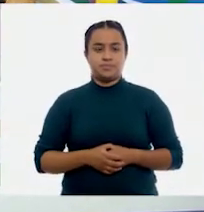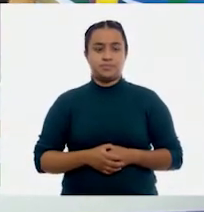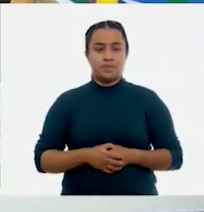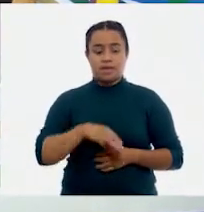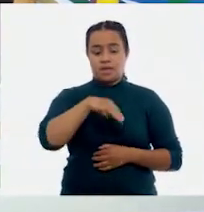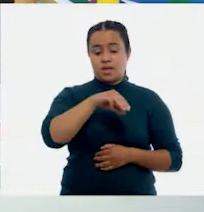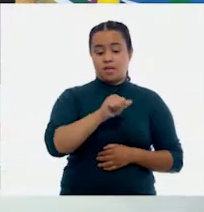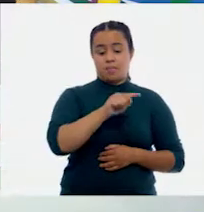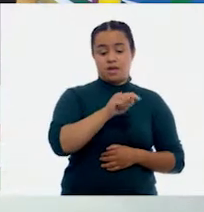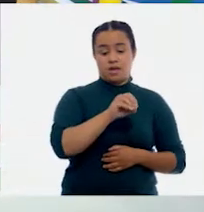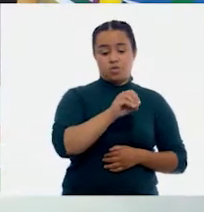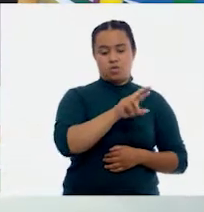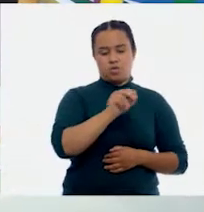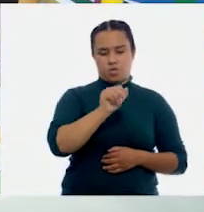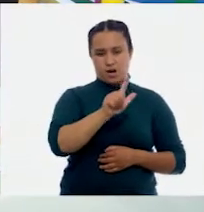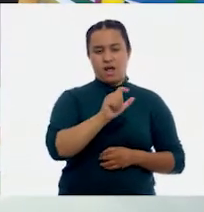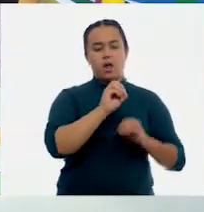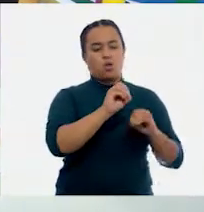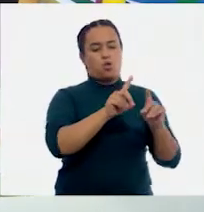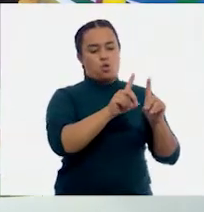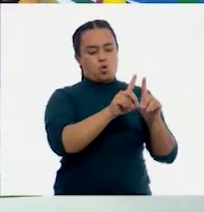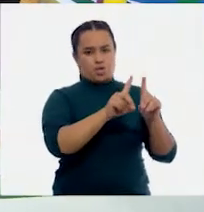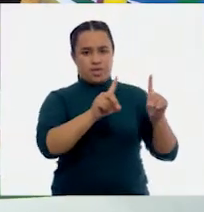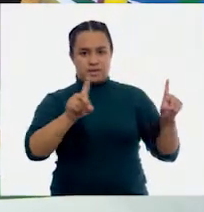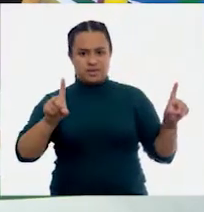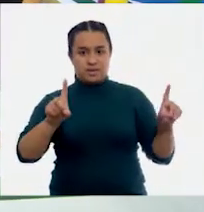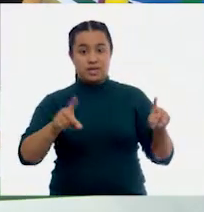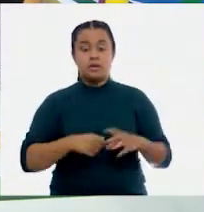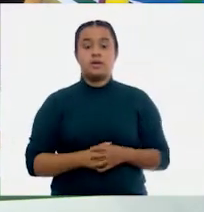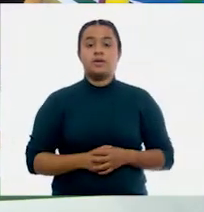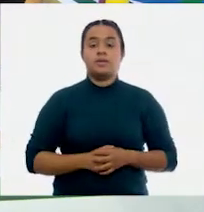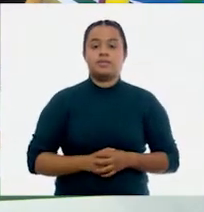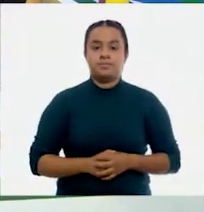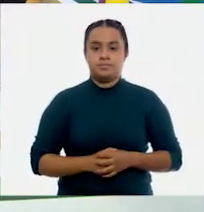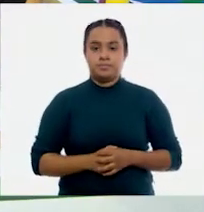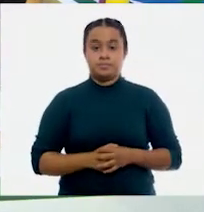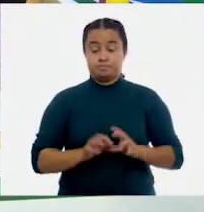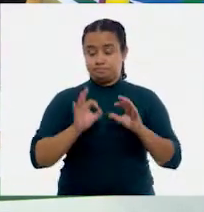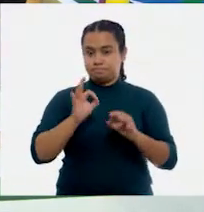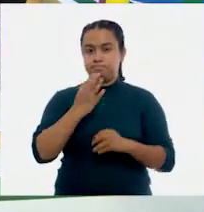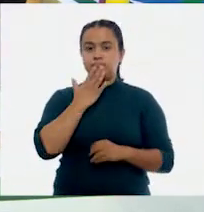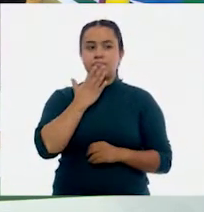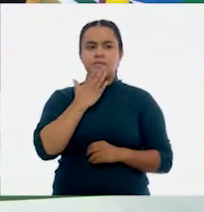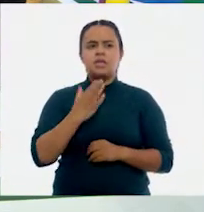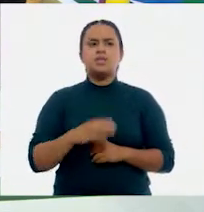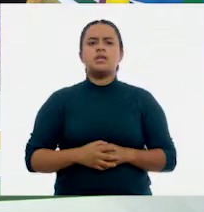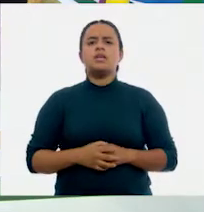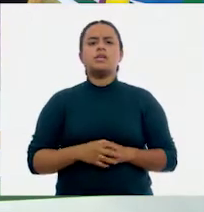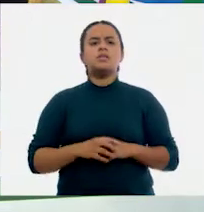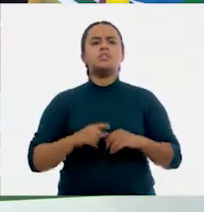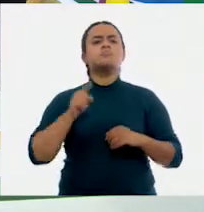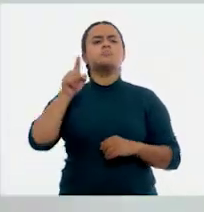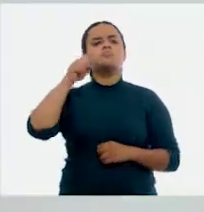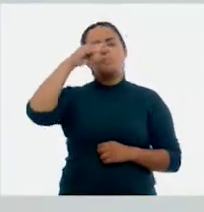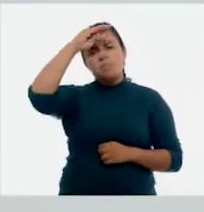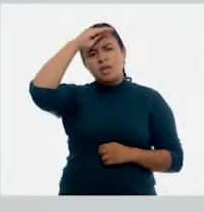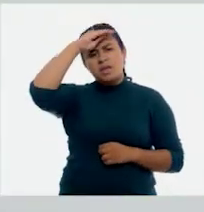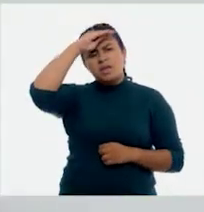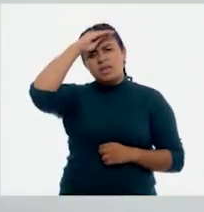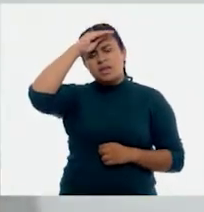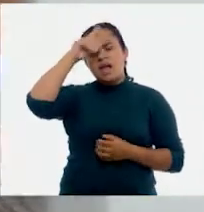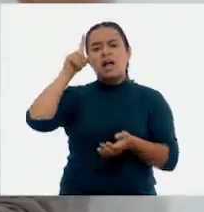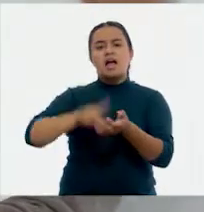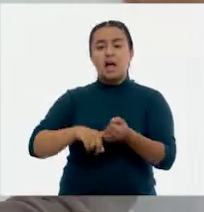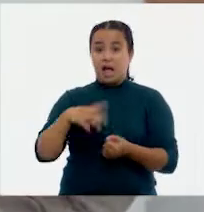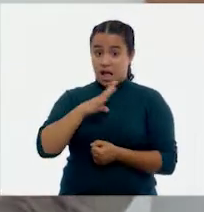matorral o desierto. Matorral o desierto, perfecto. Mira, Perfecto. ahí ¿cómo crees que sea que haya